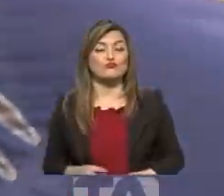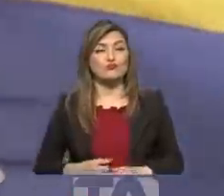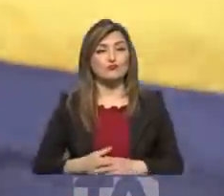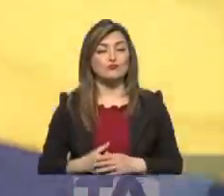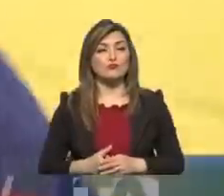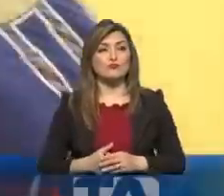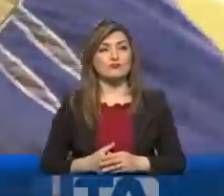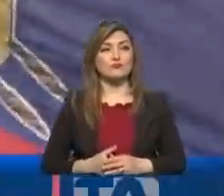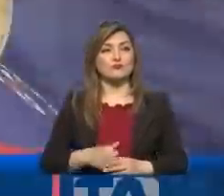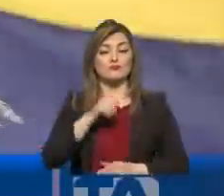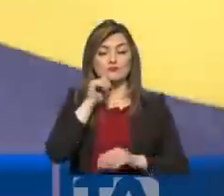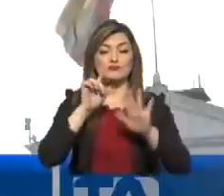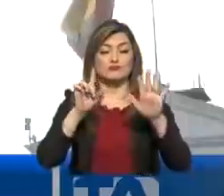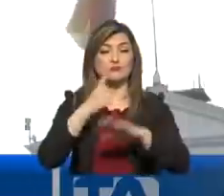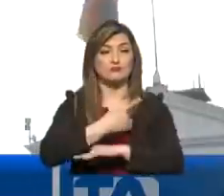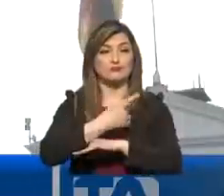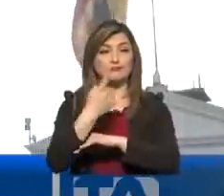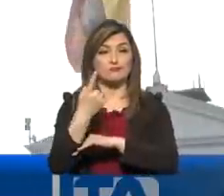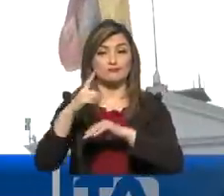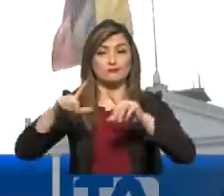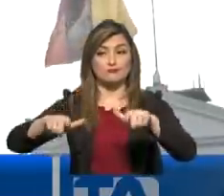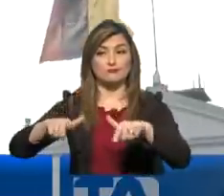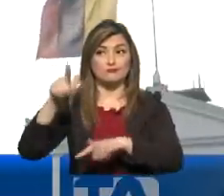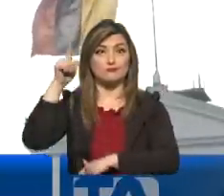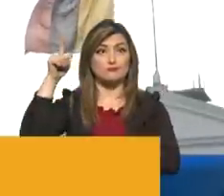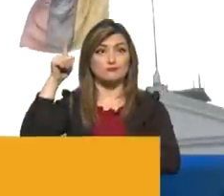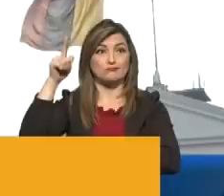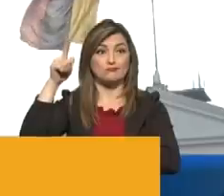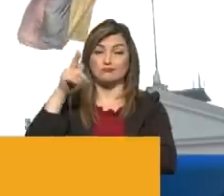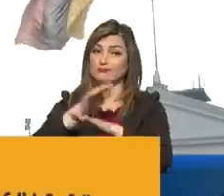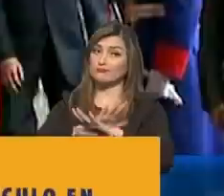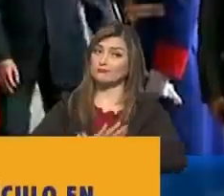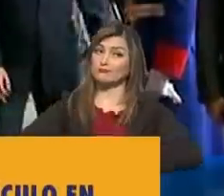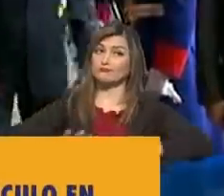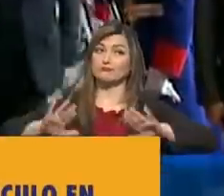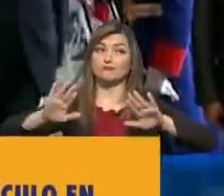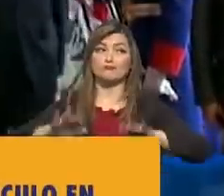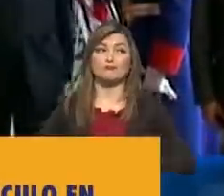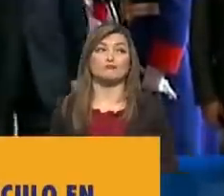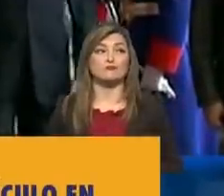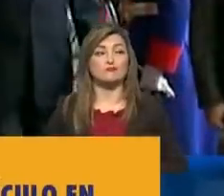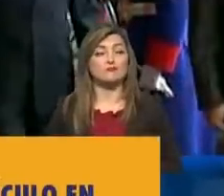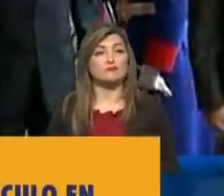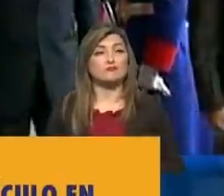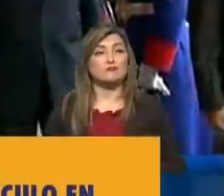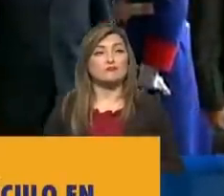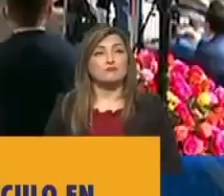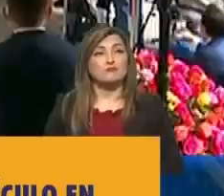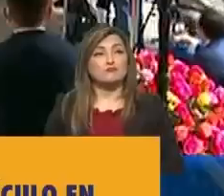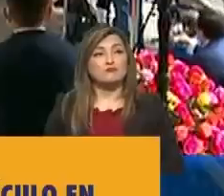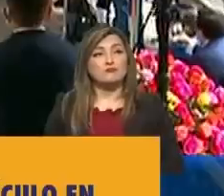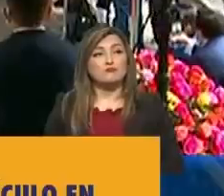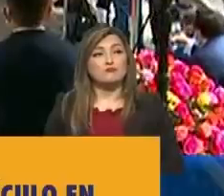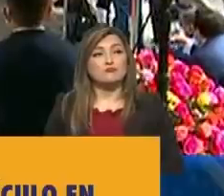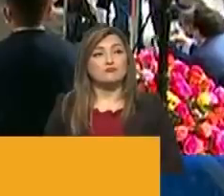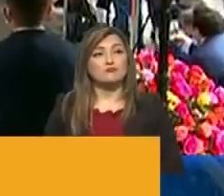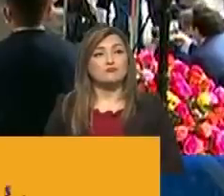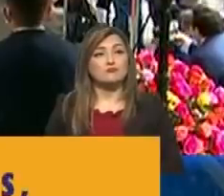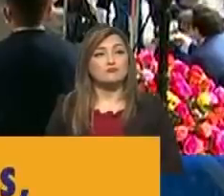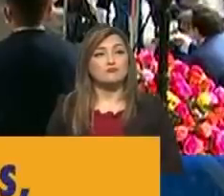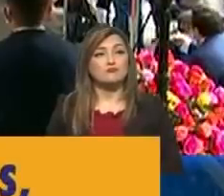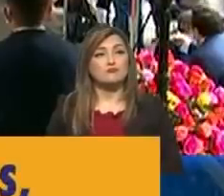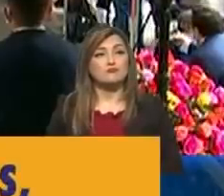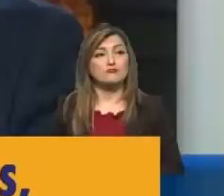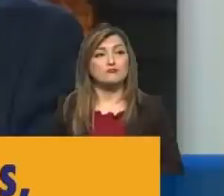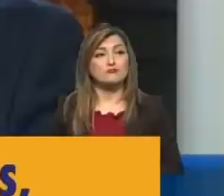A 6 días de que la responsabilidad de liderar el Ecuador la asuma el presidente electo Guillermo Lasso y con ello un nuevo gabinete ministerial tome